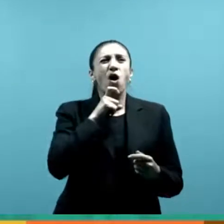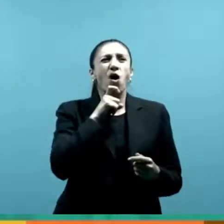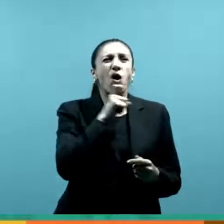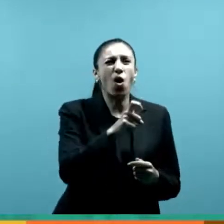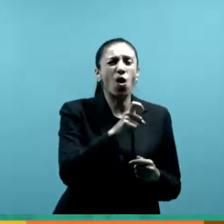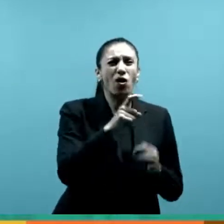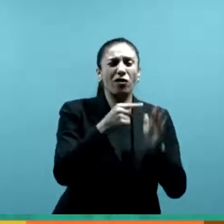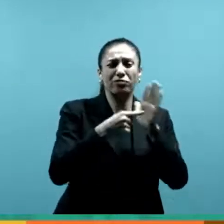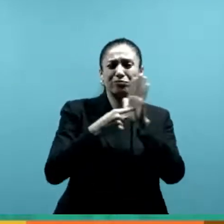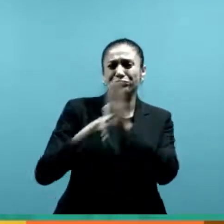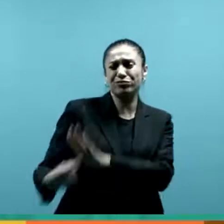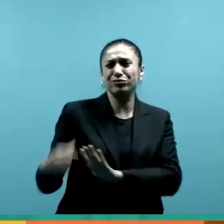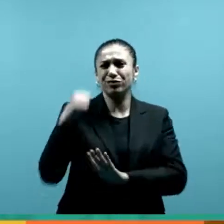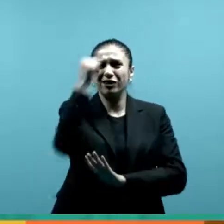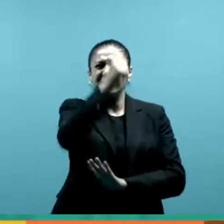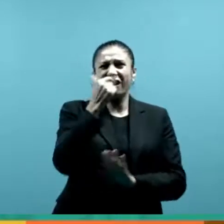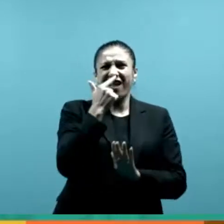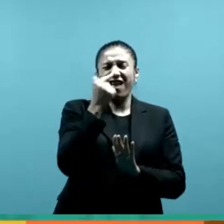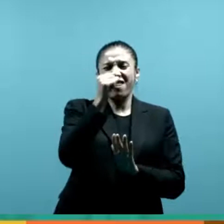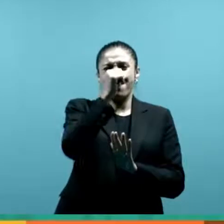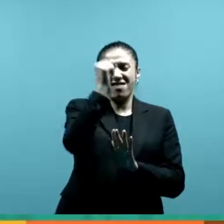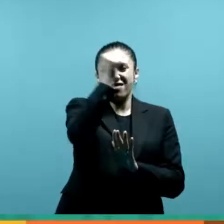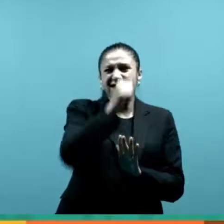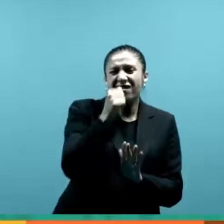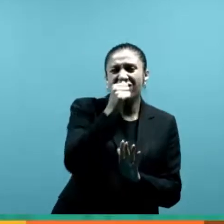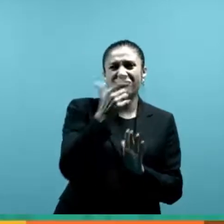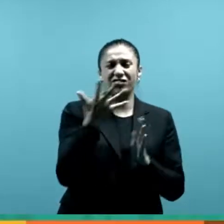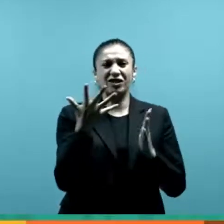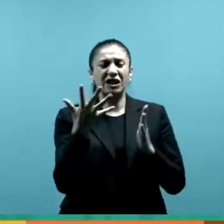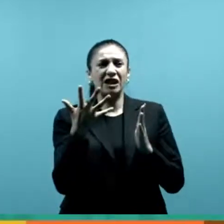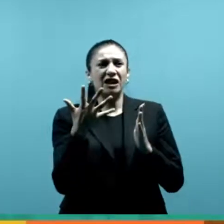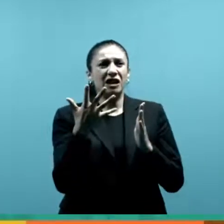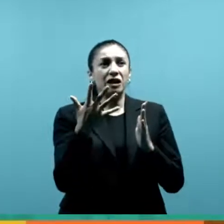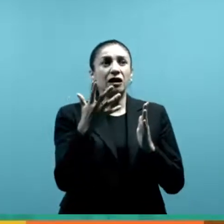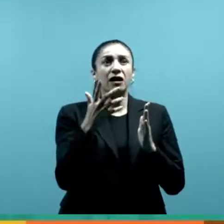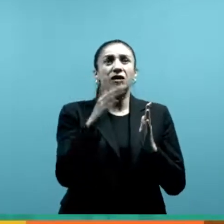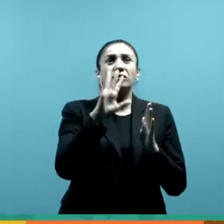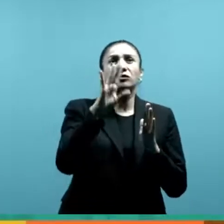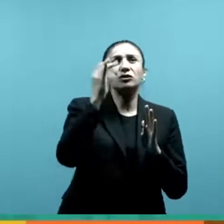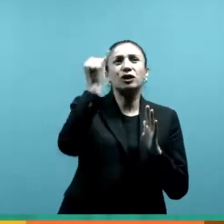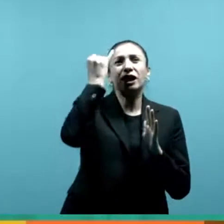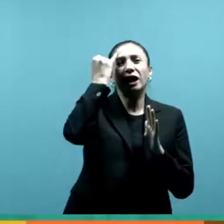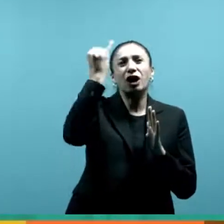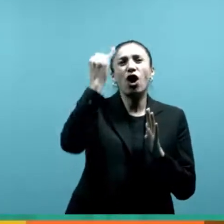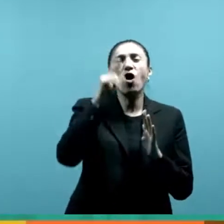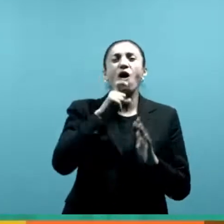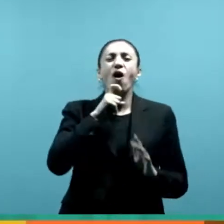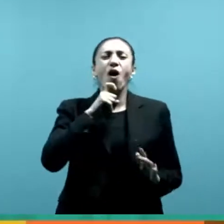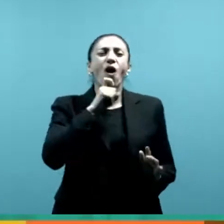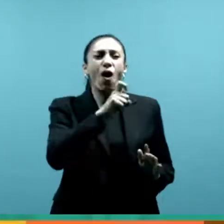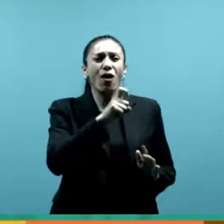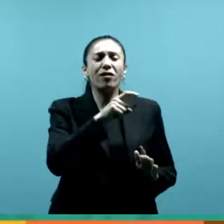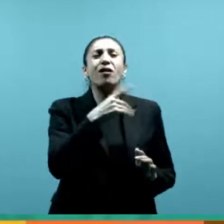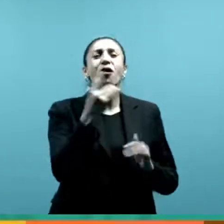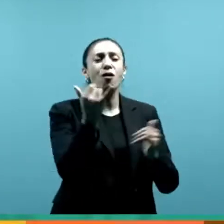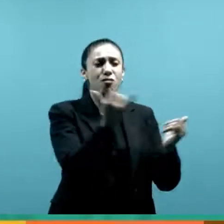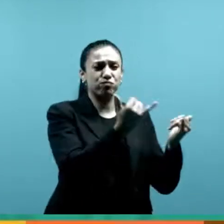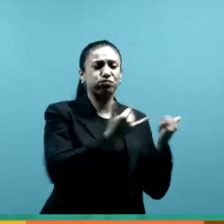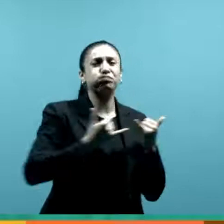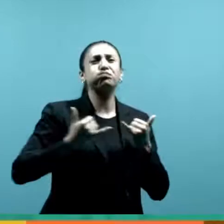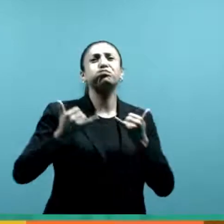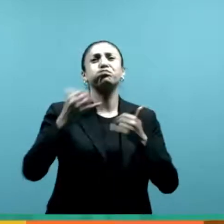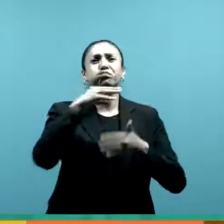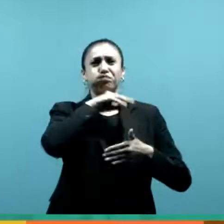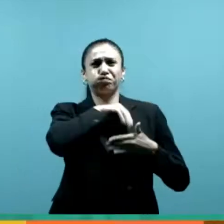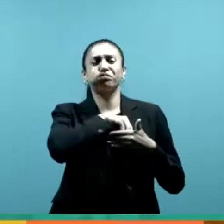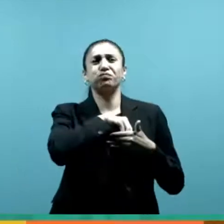el antisemitismo y cualquier otro tipo de ideología de odio, siguen existiendo. Las